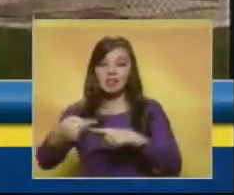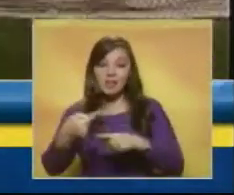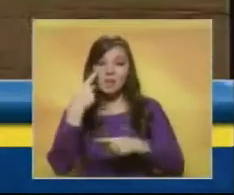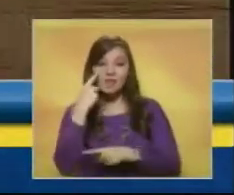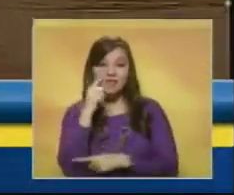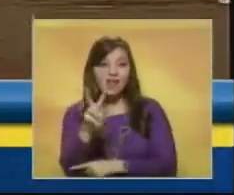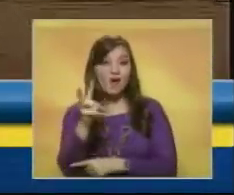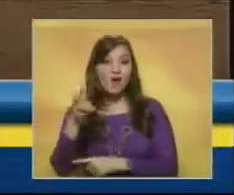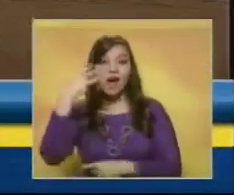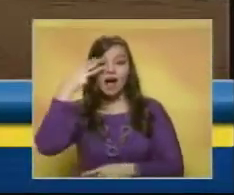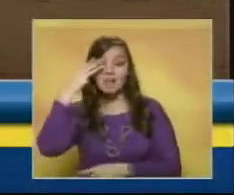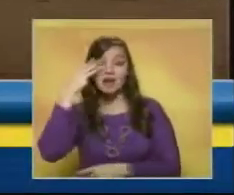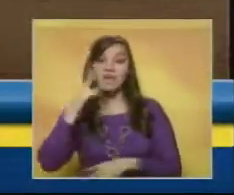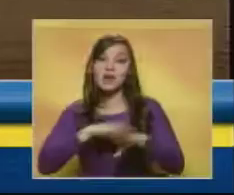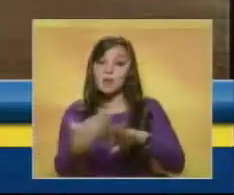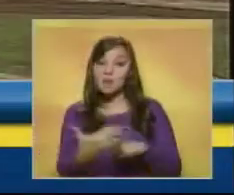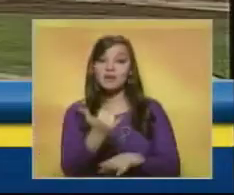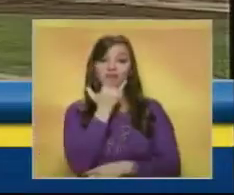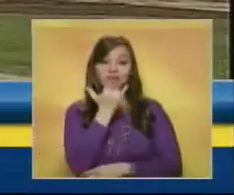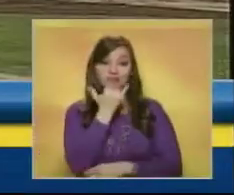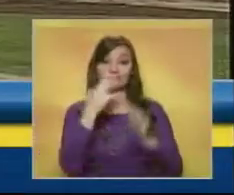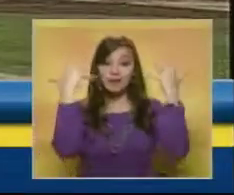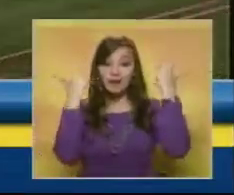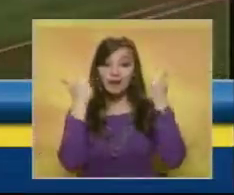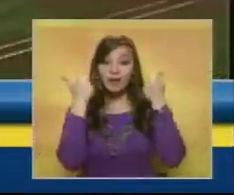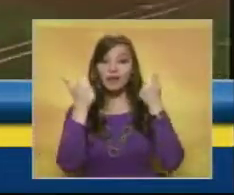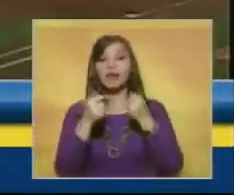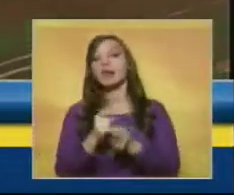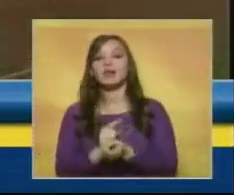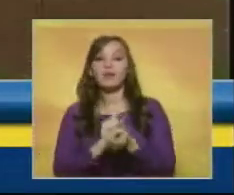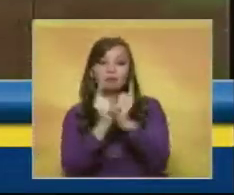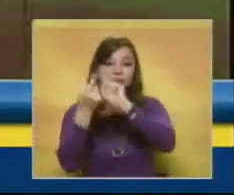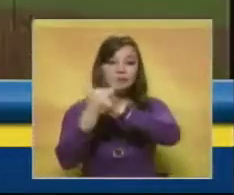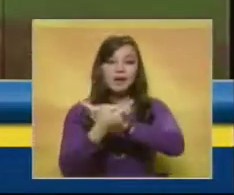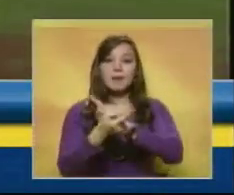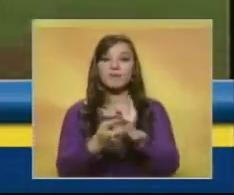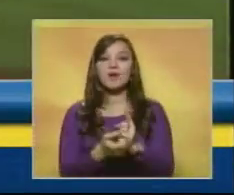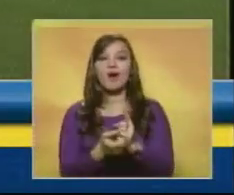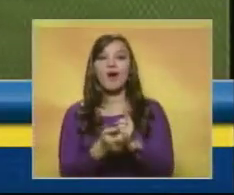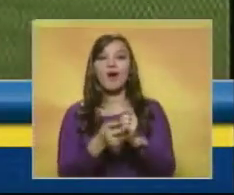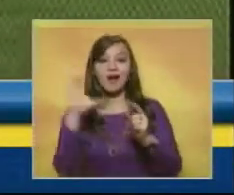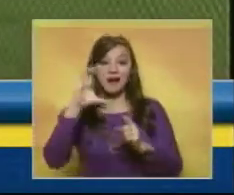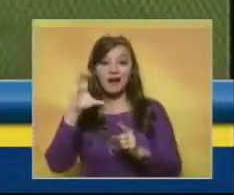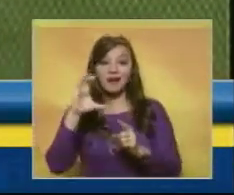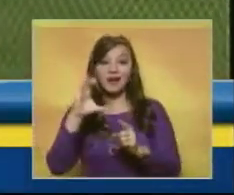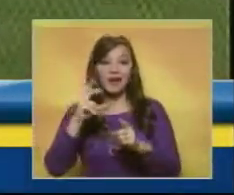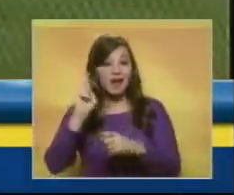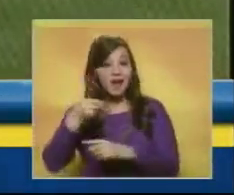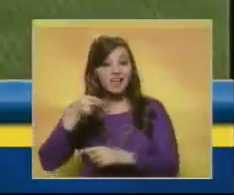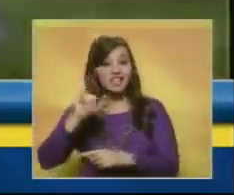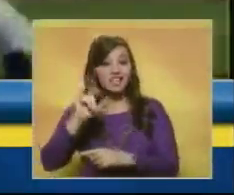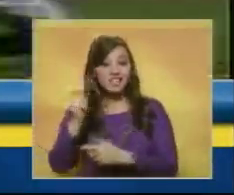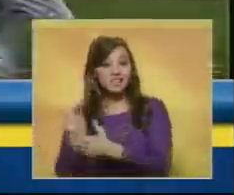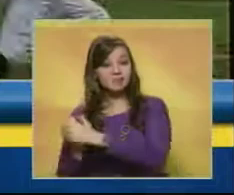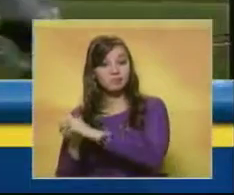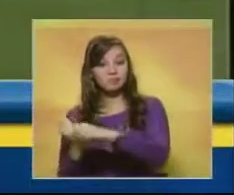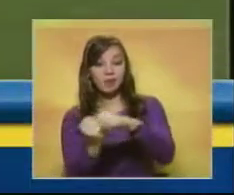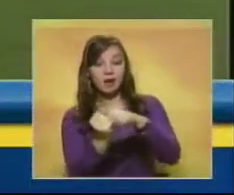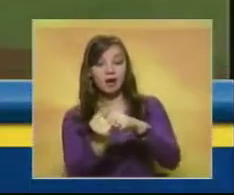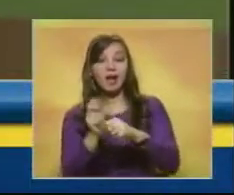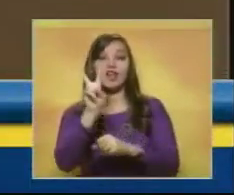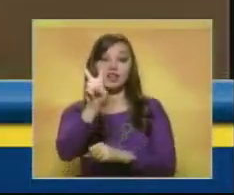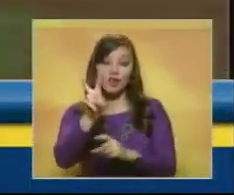inning, luego de un error en tiro de Henry Rodríguez. Caracas volteó la pizarra en el tercer episodio con hit de Daniel Mayora, que remolcó 2